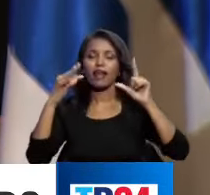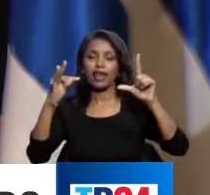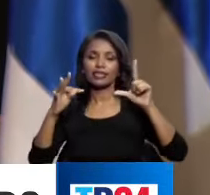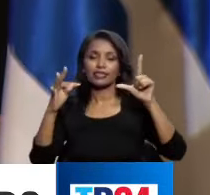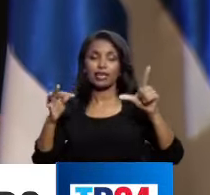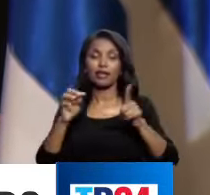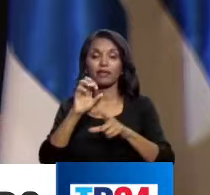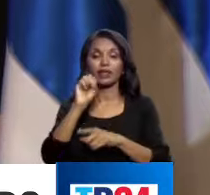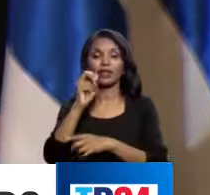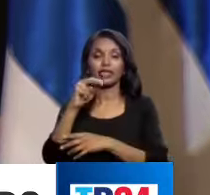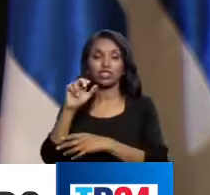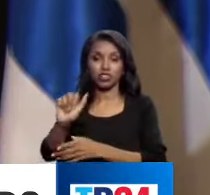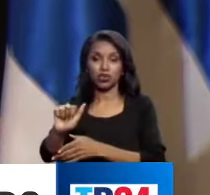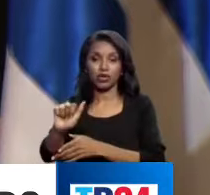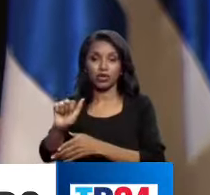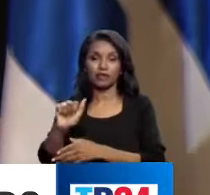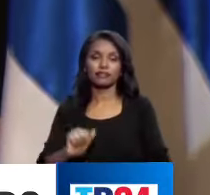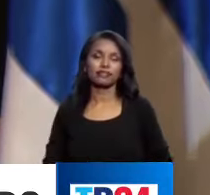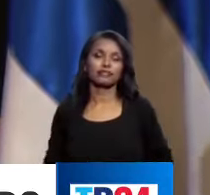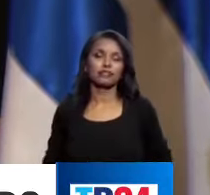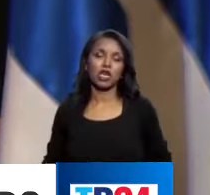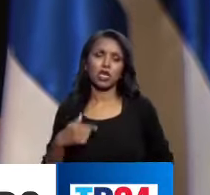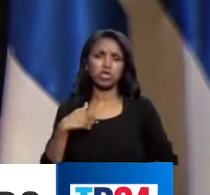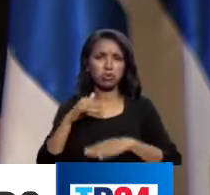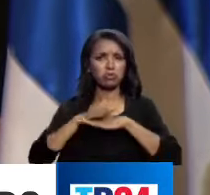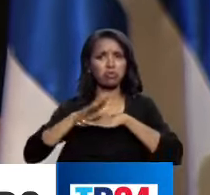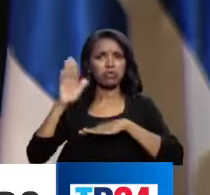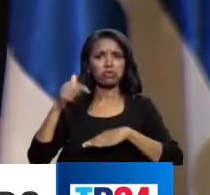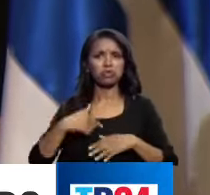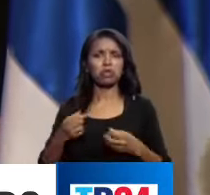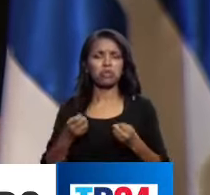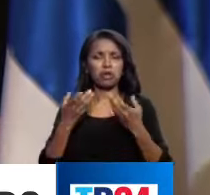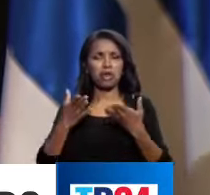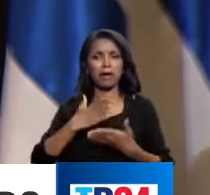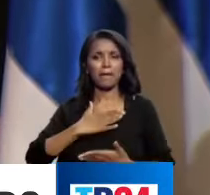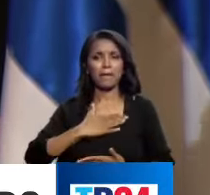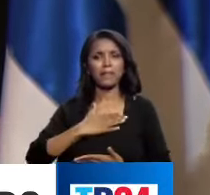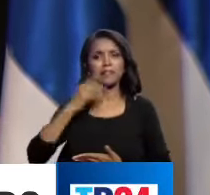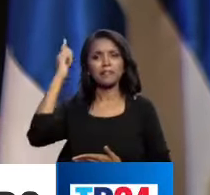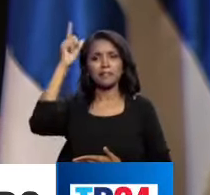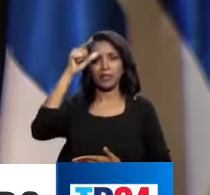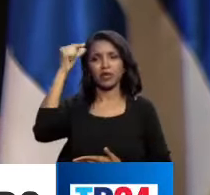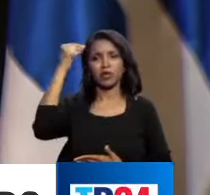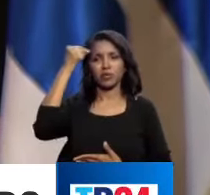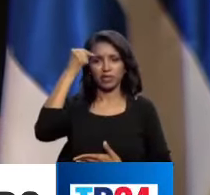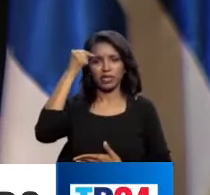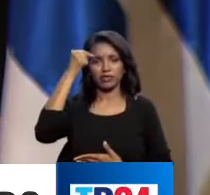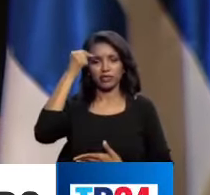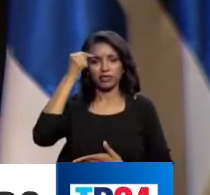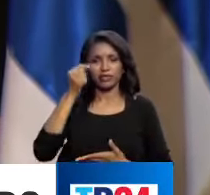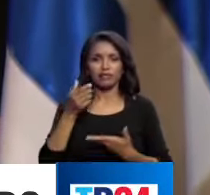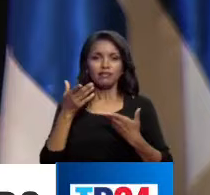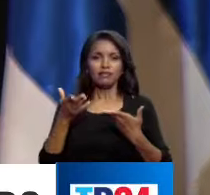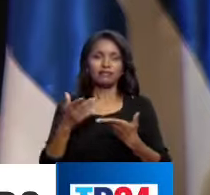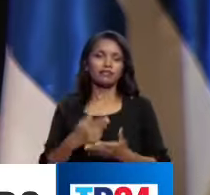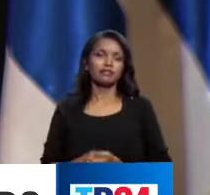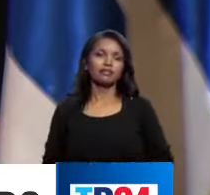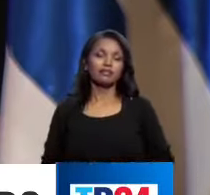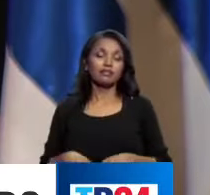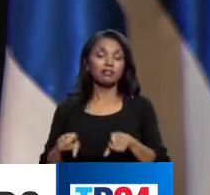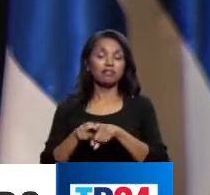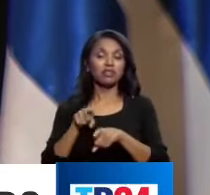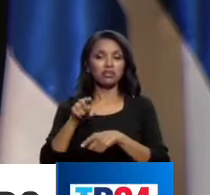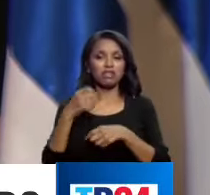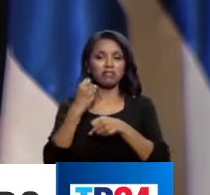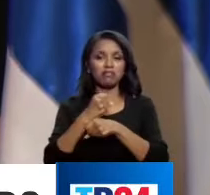y Soná. Esto es lo que Zulay Rodríguez te va a dar, te va a ayudar y te va a poner a sumar